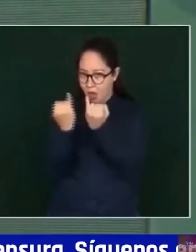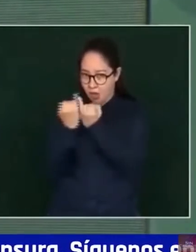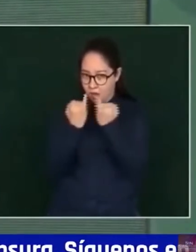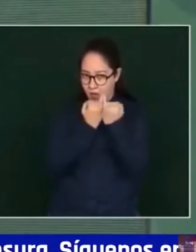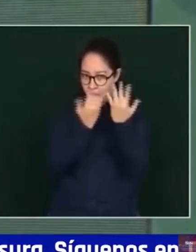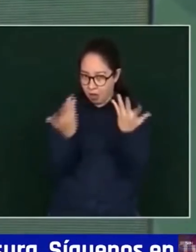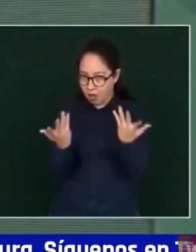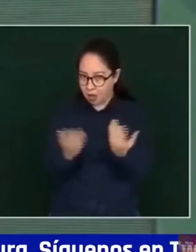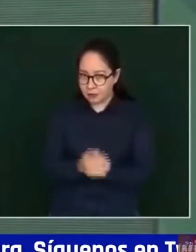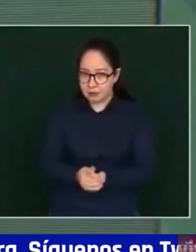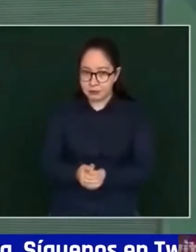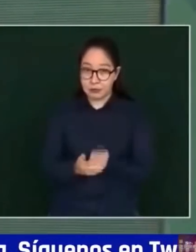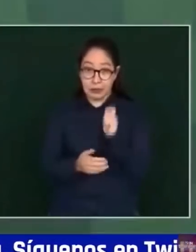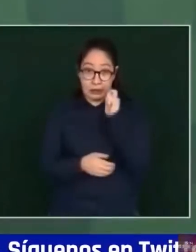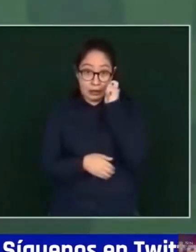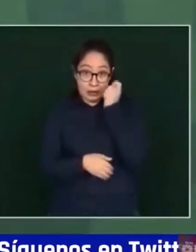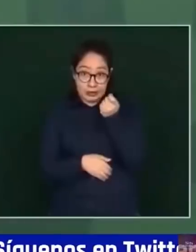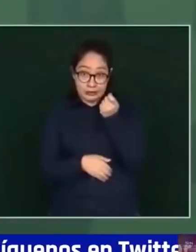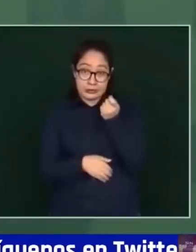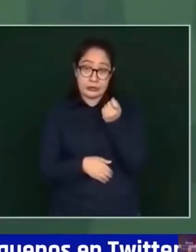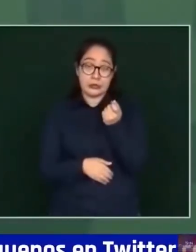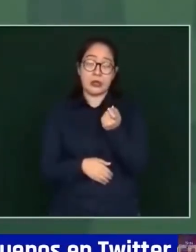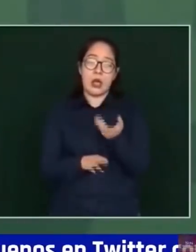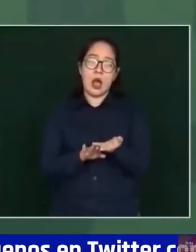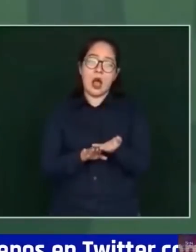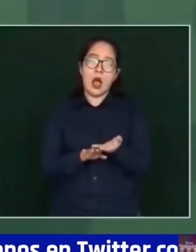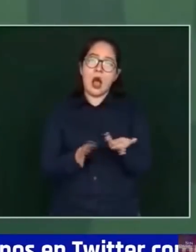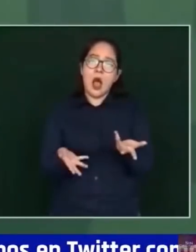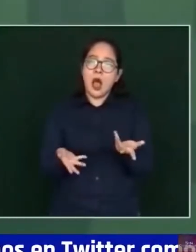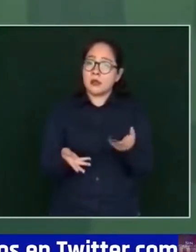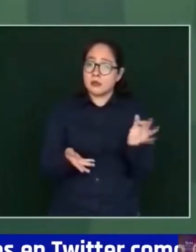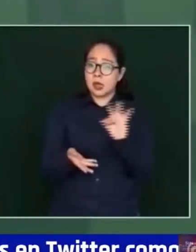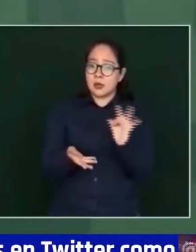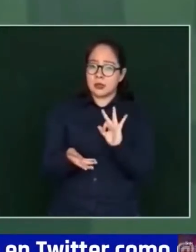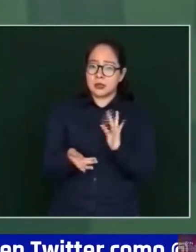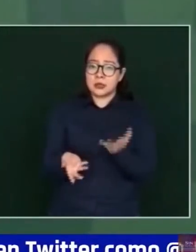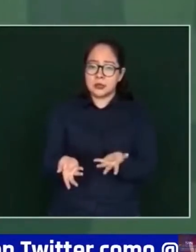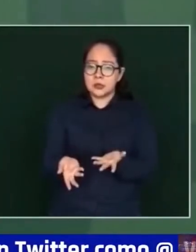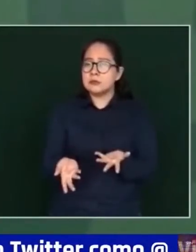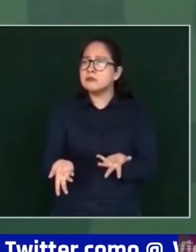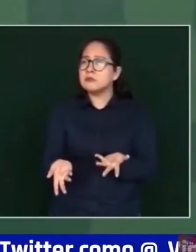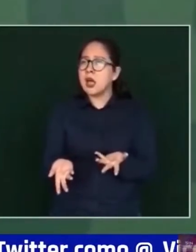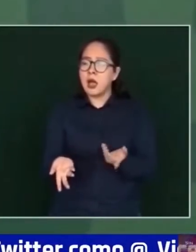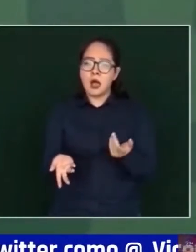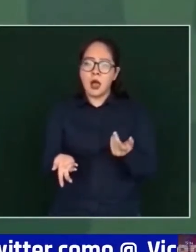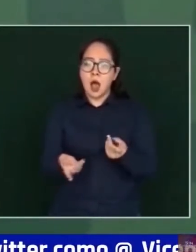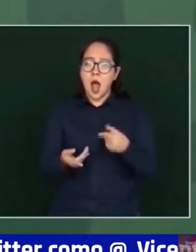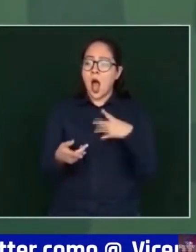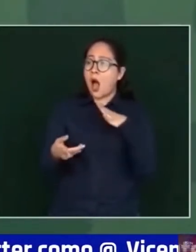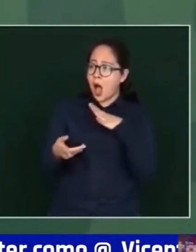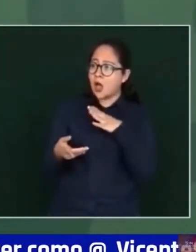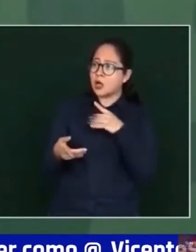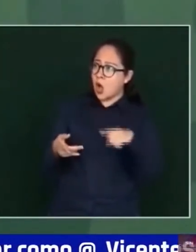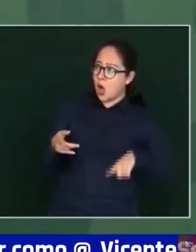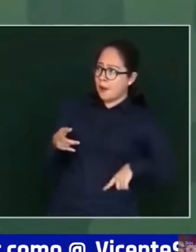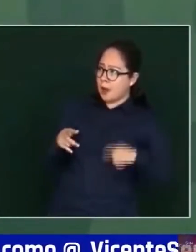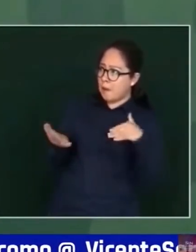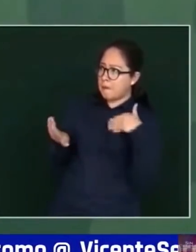porque se ve mal la intervención directa, el golpe de Estado